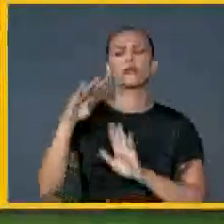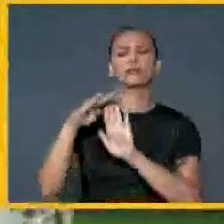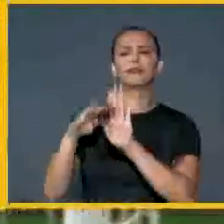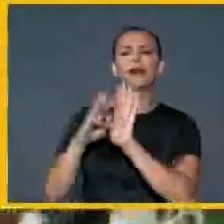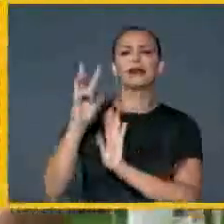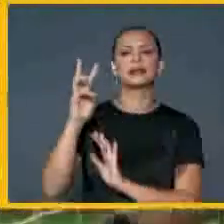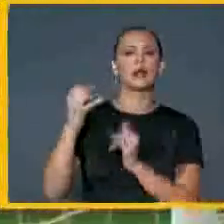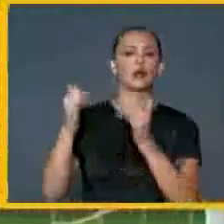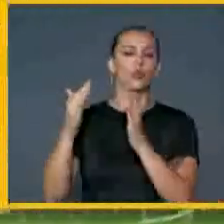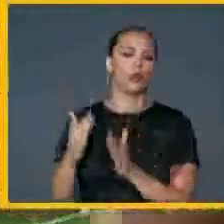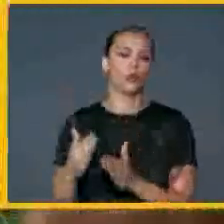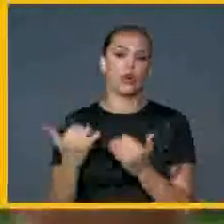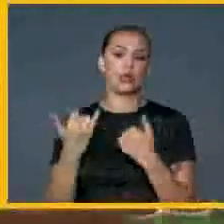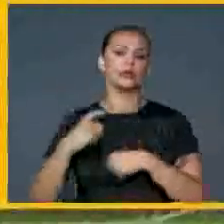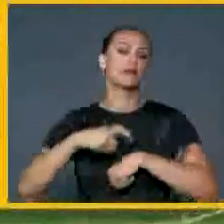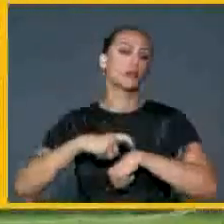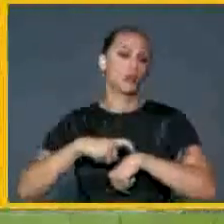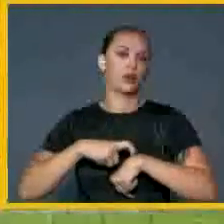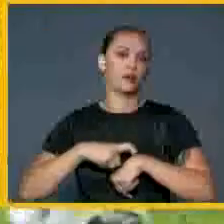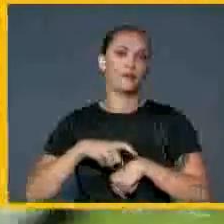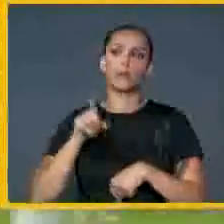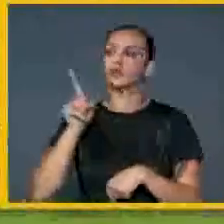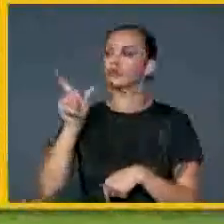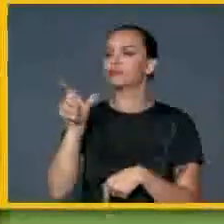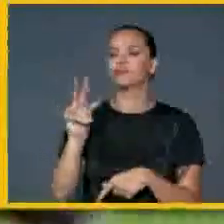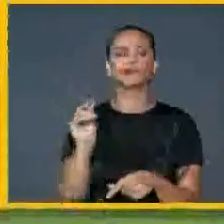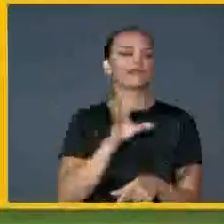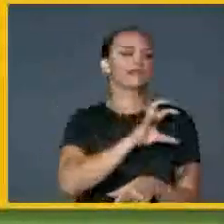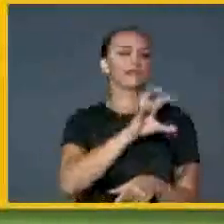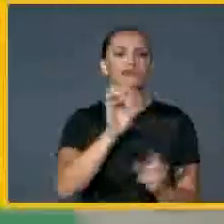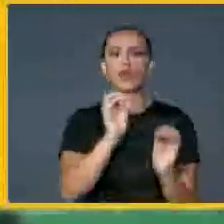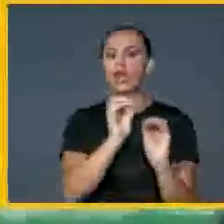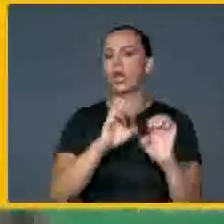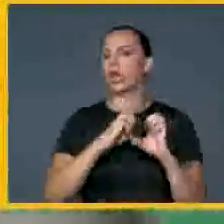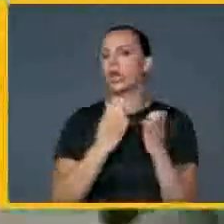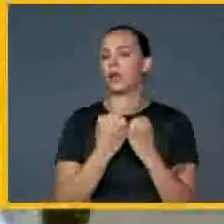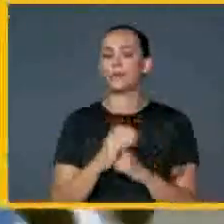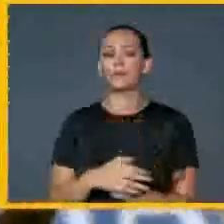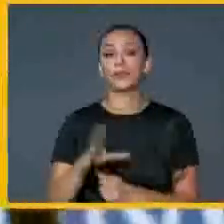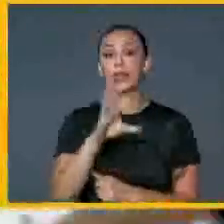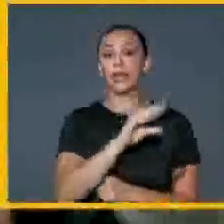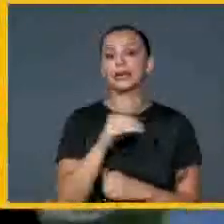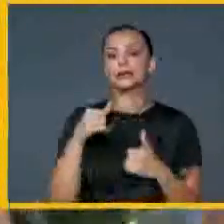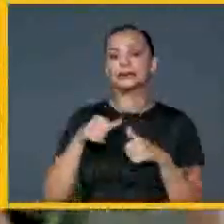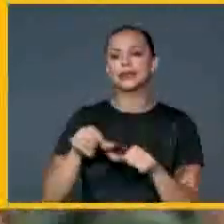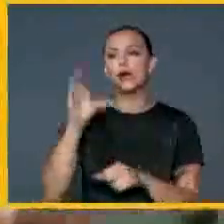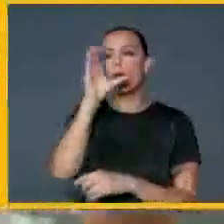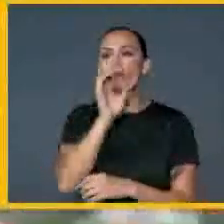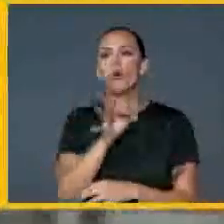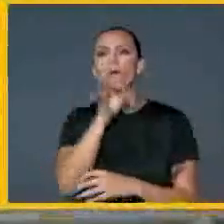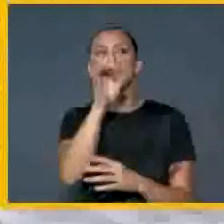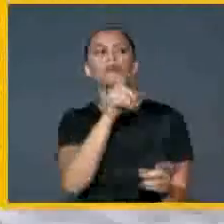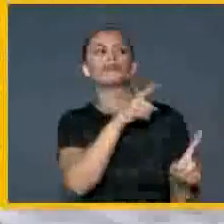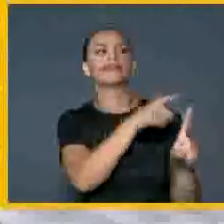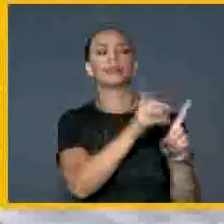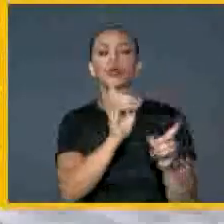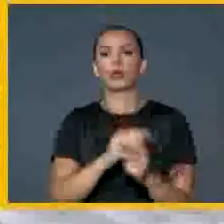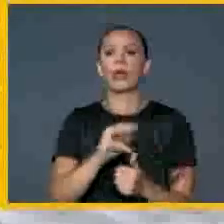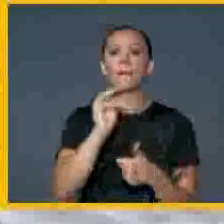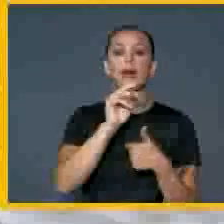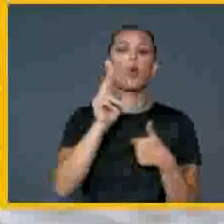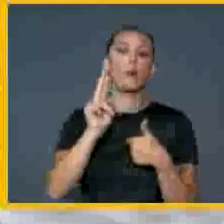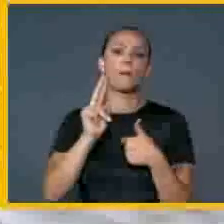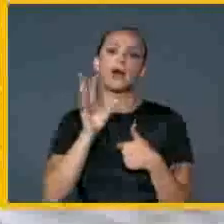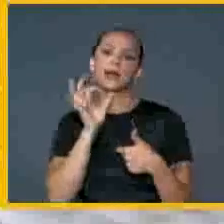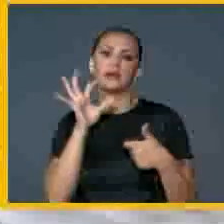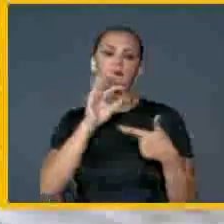de 6 futbolistas que en este momento su ficha no le pertenece a ningún club y que deben buscar su próximo destino. A Michael Umaña